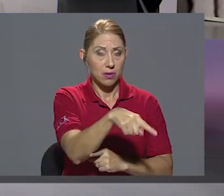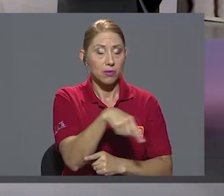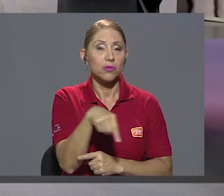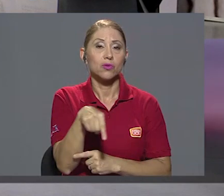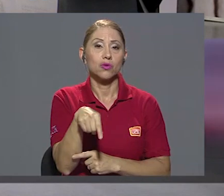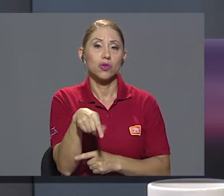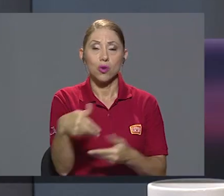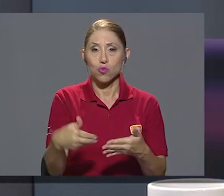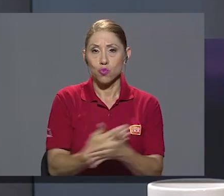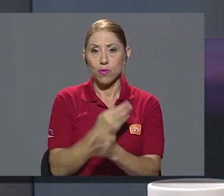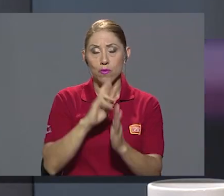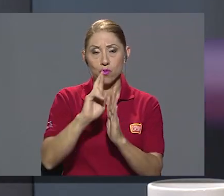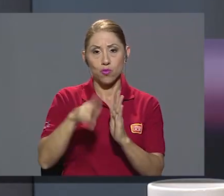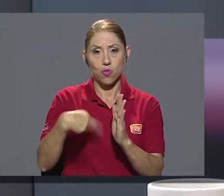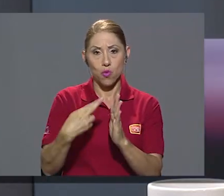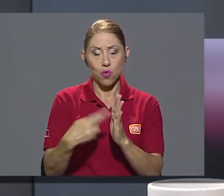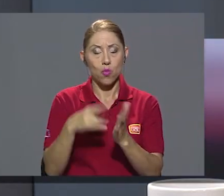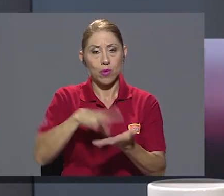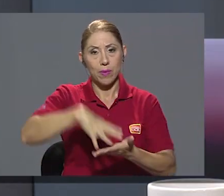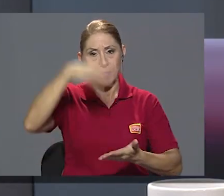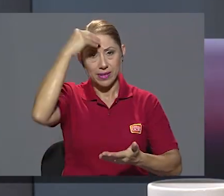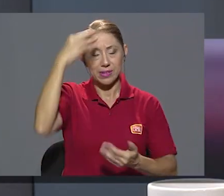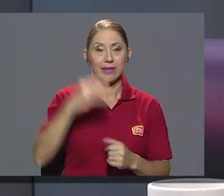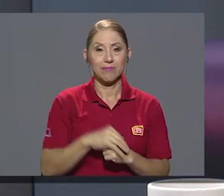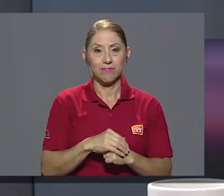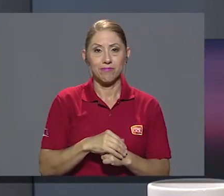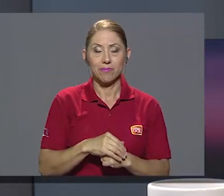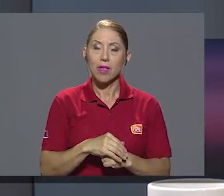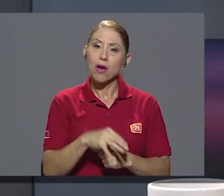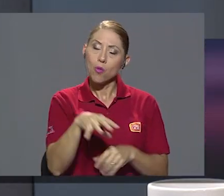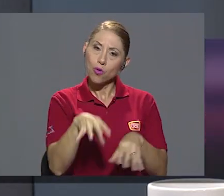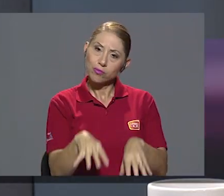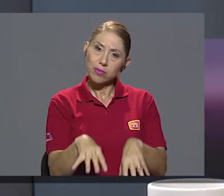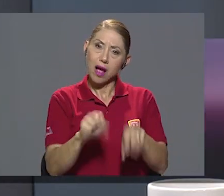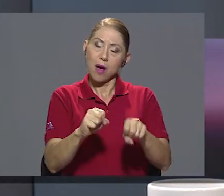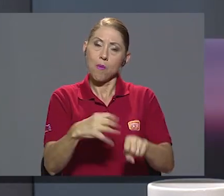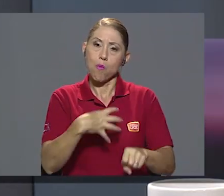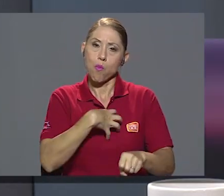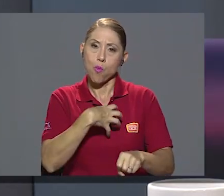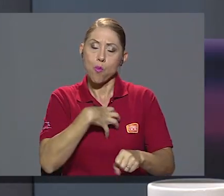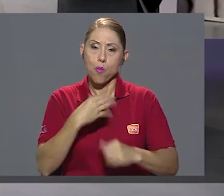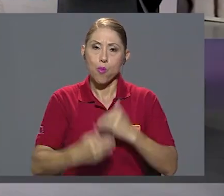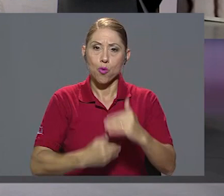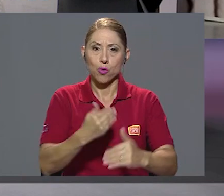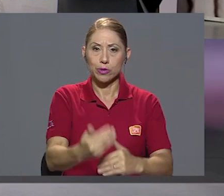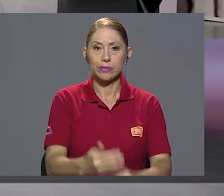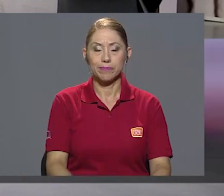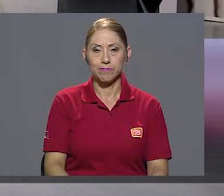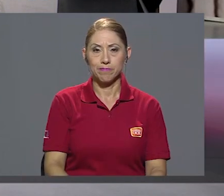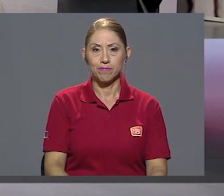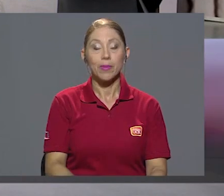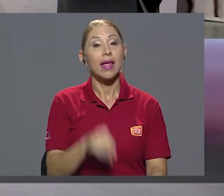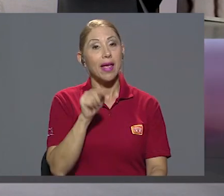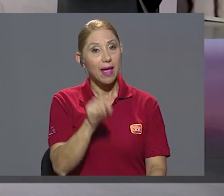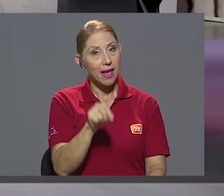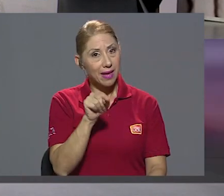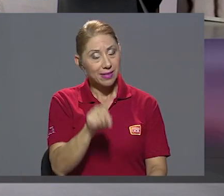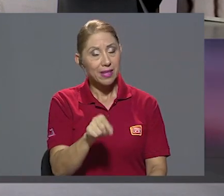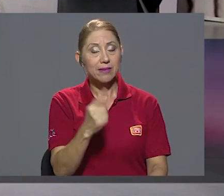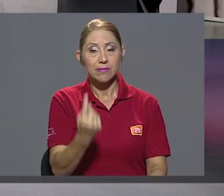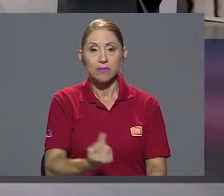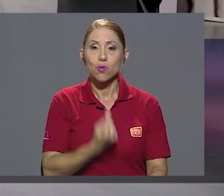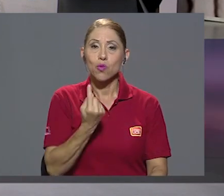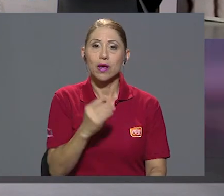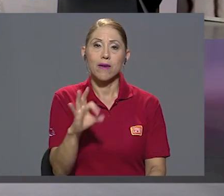un nuevo rol de aprendizaje, apropiándose de su propio proceso. Esta es